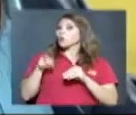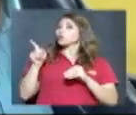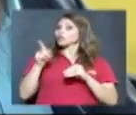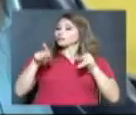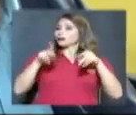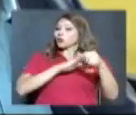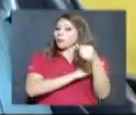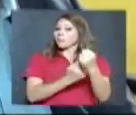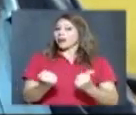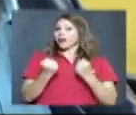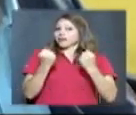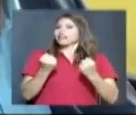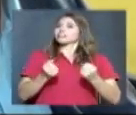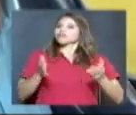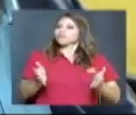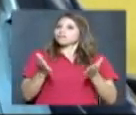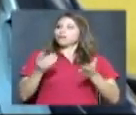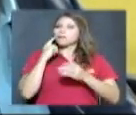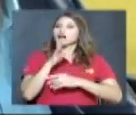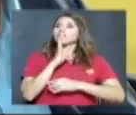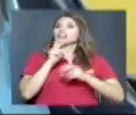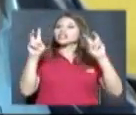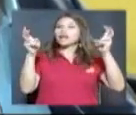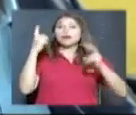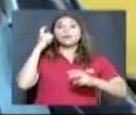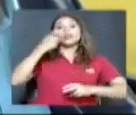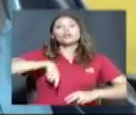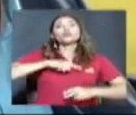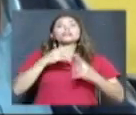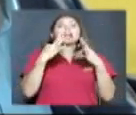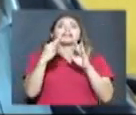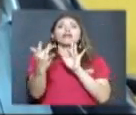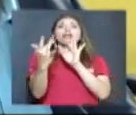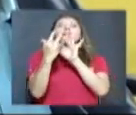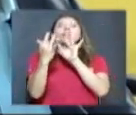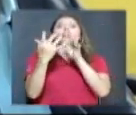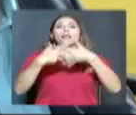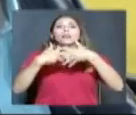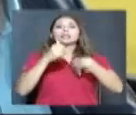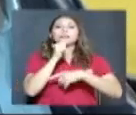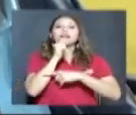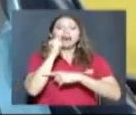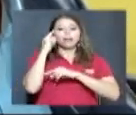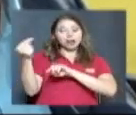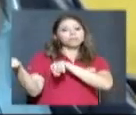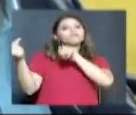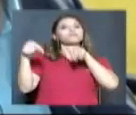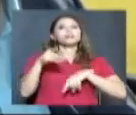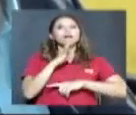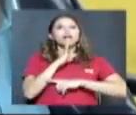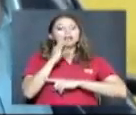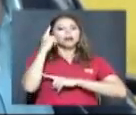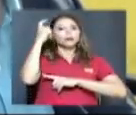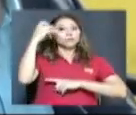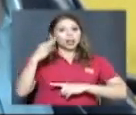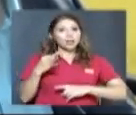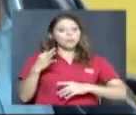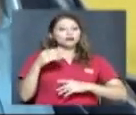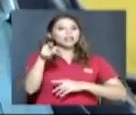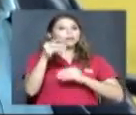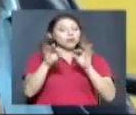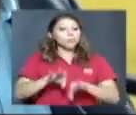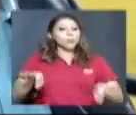a hablar sobre este tema, porque hemos tratado de tener a la empresa privada sentada en esta mesa, porque creemos que es muy importante como actor. Y